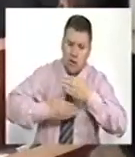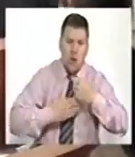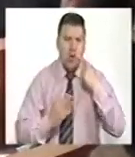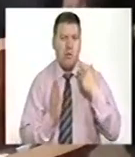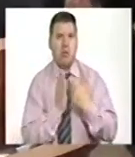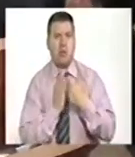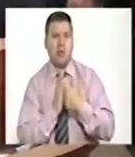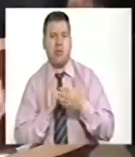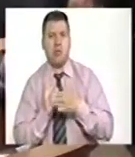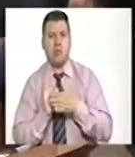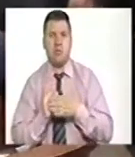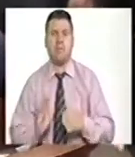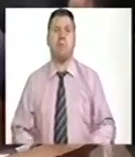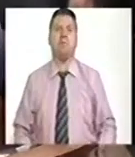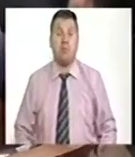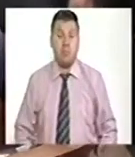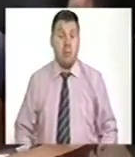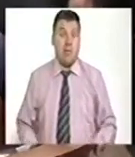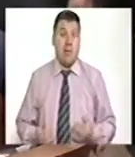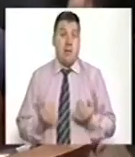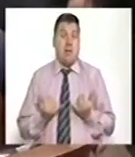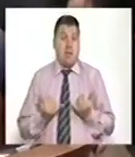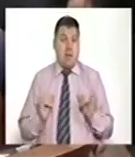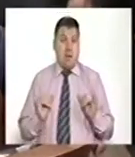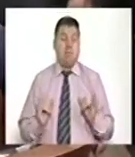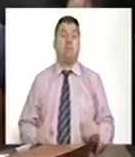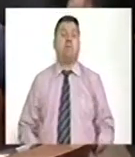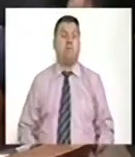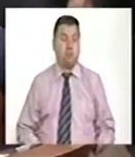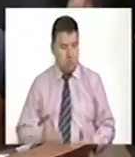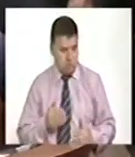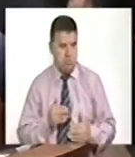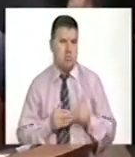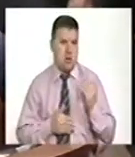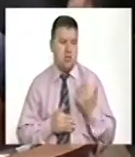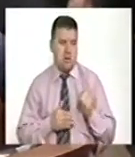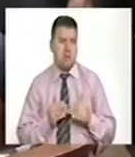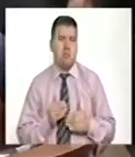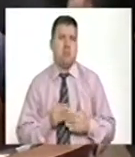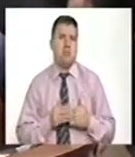probatorio. Una vez iniciamos con esta